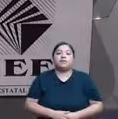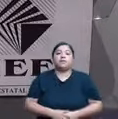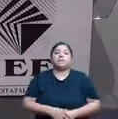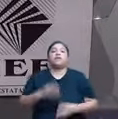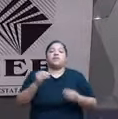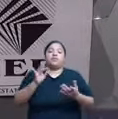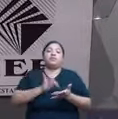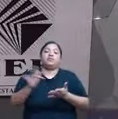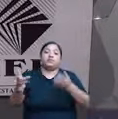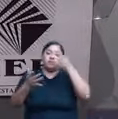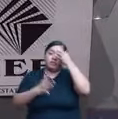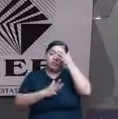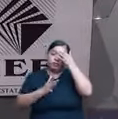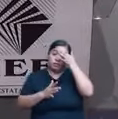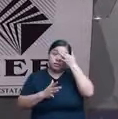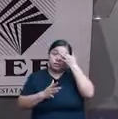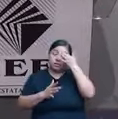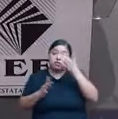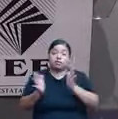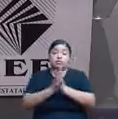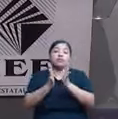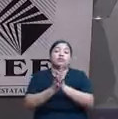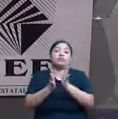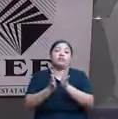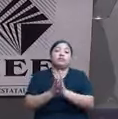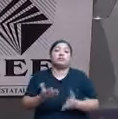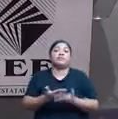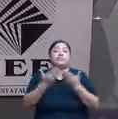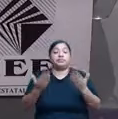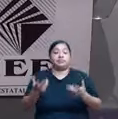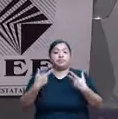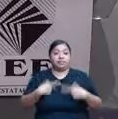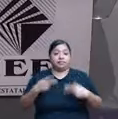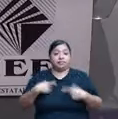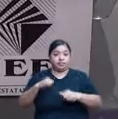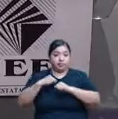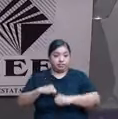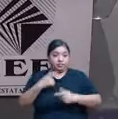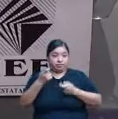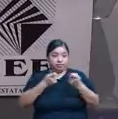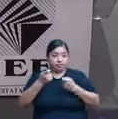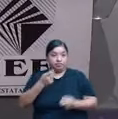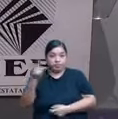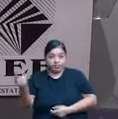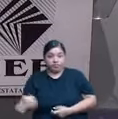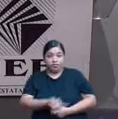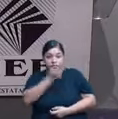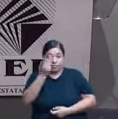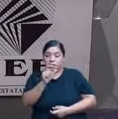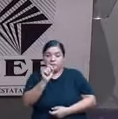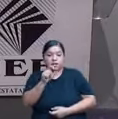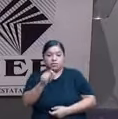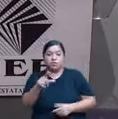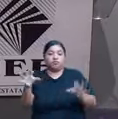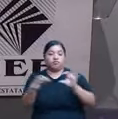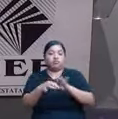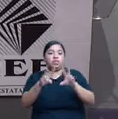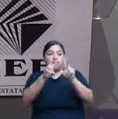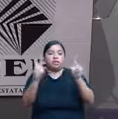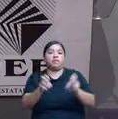Muchísimas gracias por su intervención, candidato. A continuación, la persona moderadora les hará un cuestionamiento respecto a este tema.